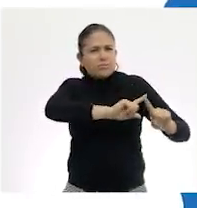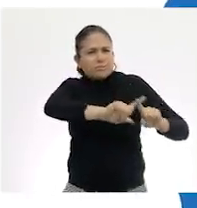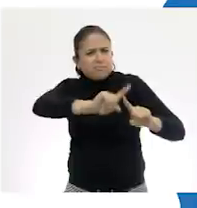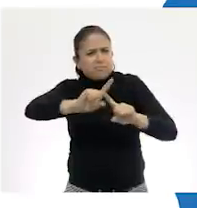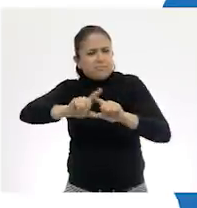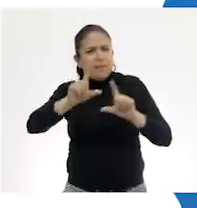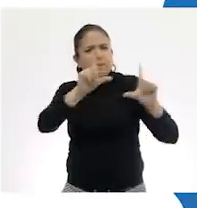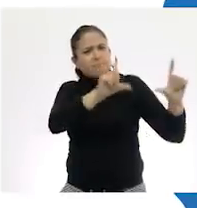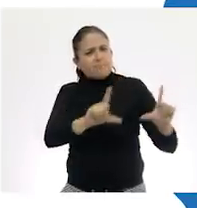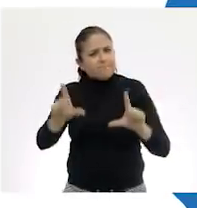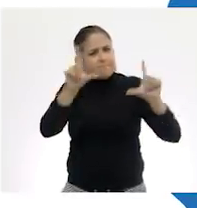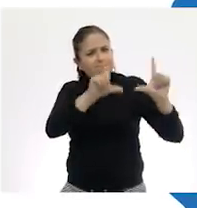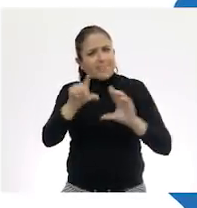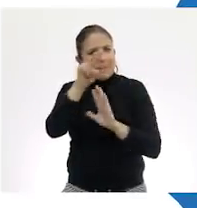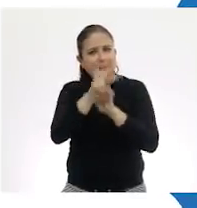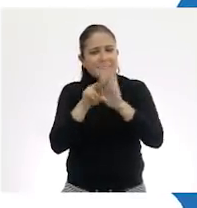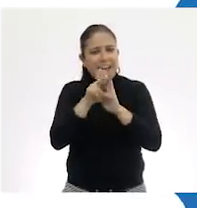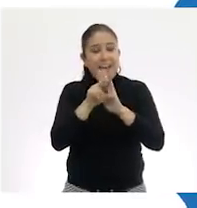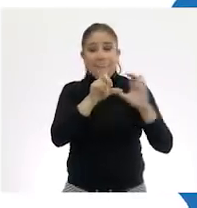siguiente liga: